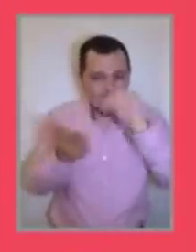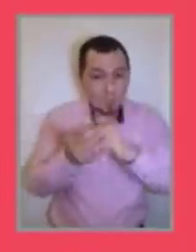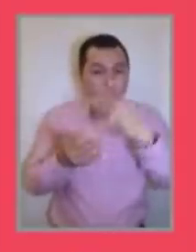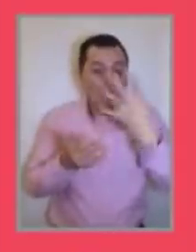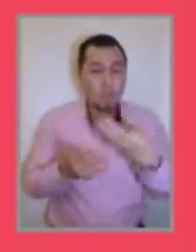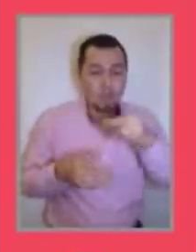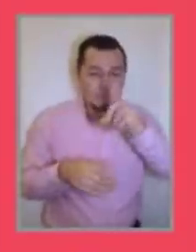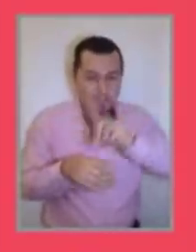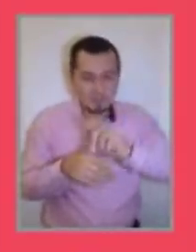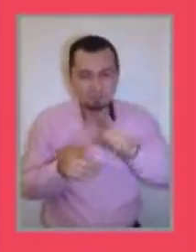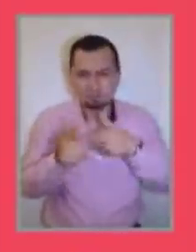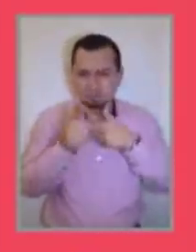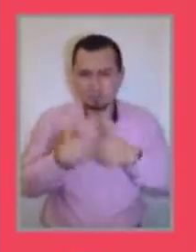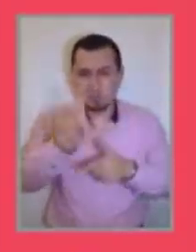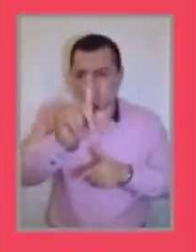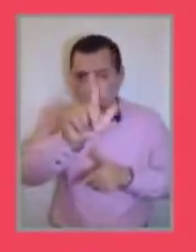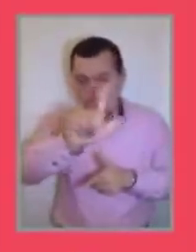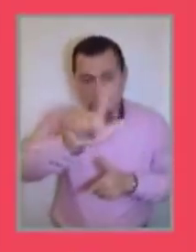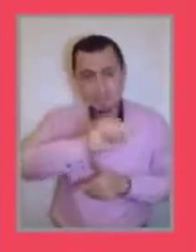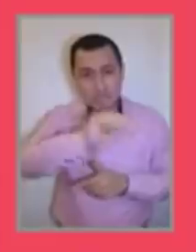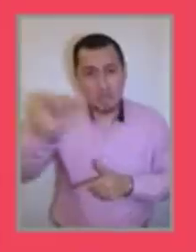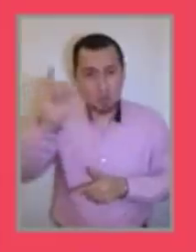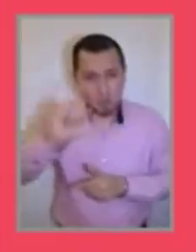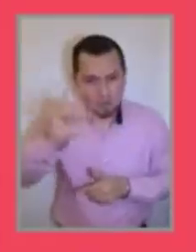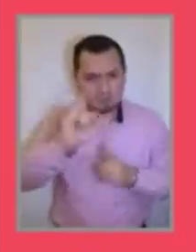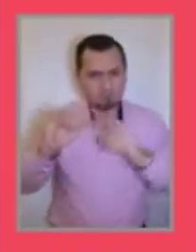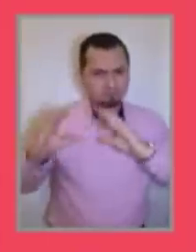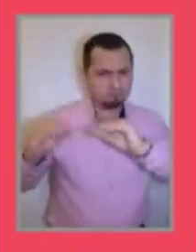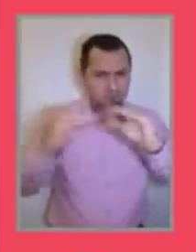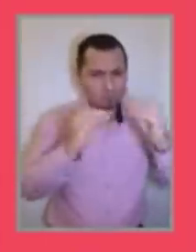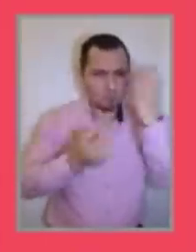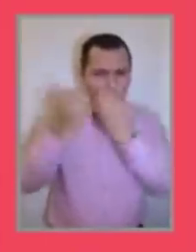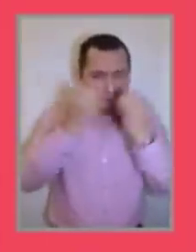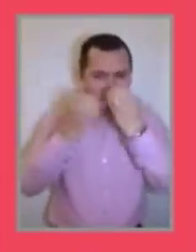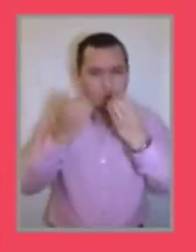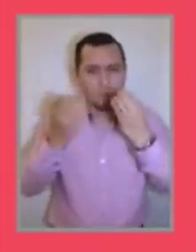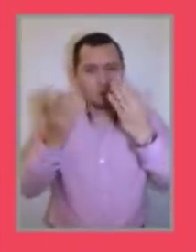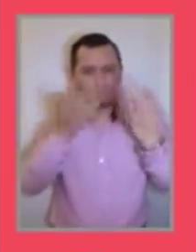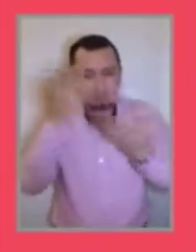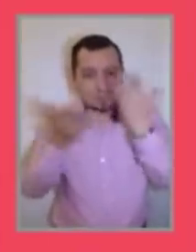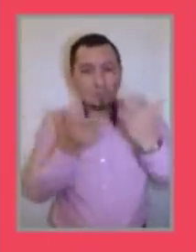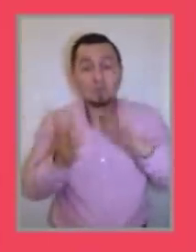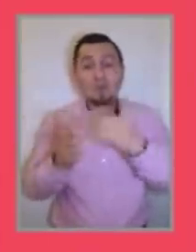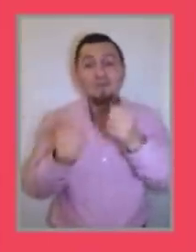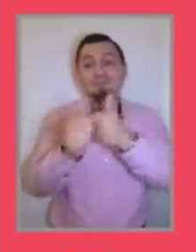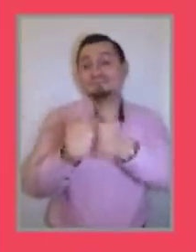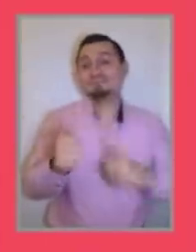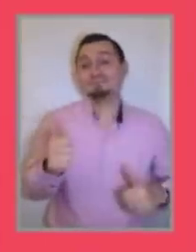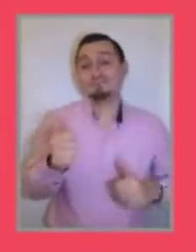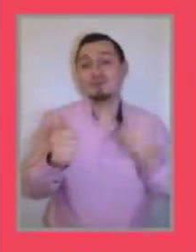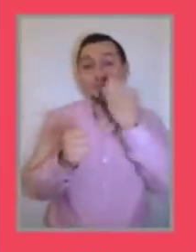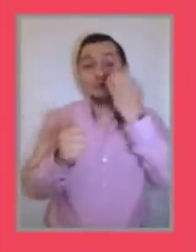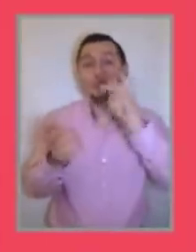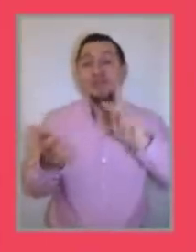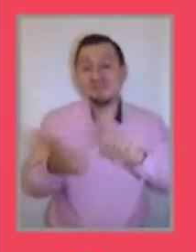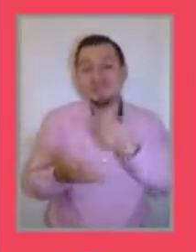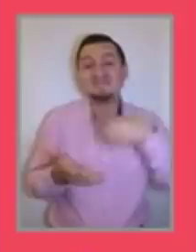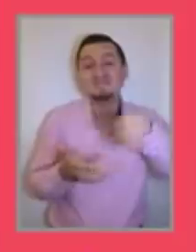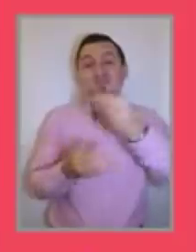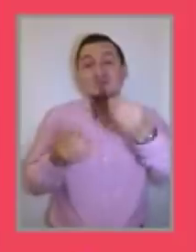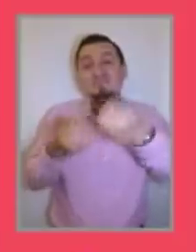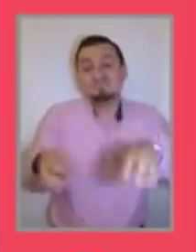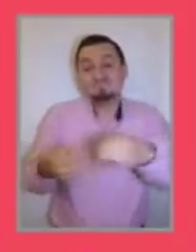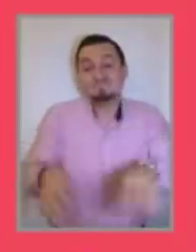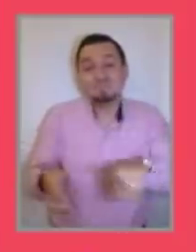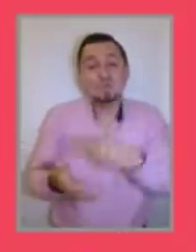días seguidos de lunes a jueves a trabajar esquemas de diagnóstico, de regularización, de reintroducción o volver a presentarles a